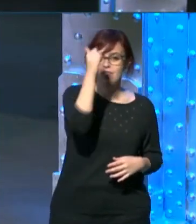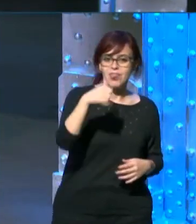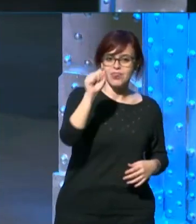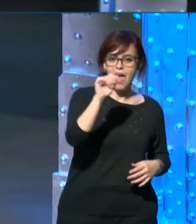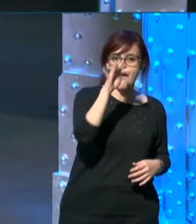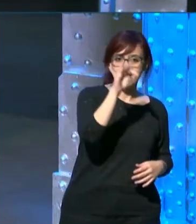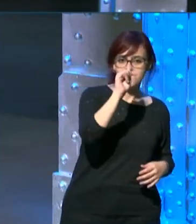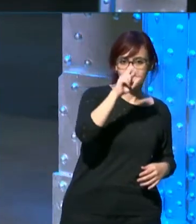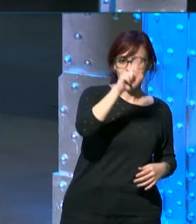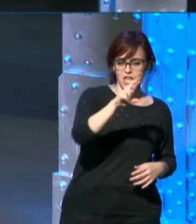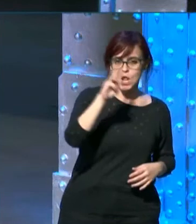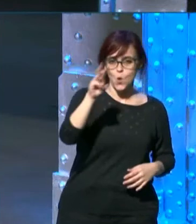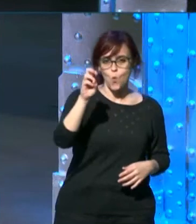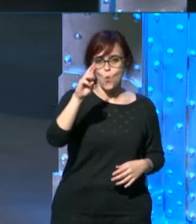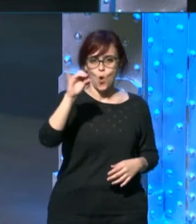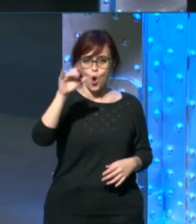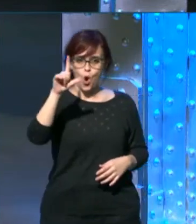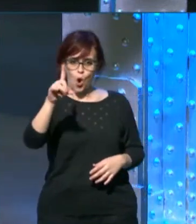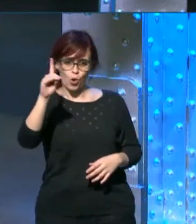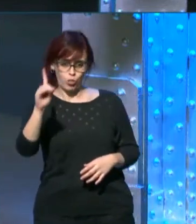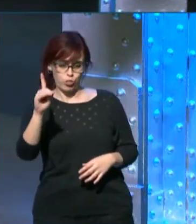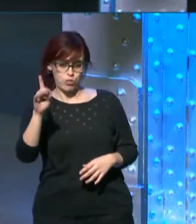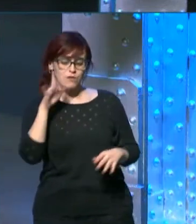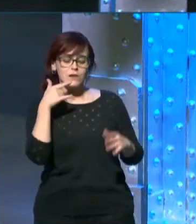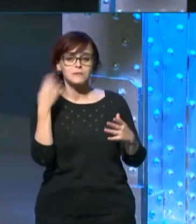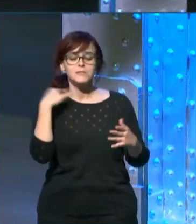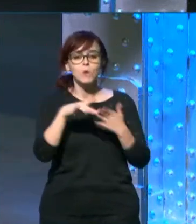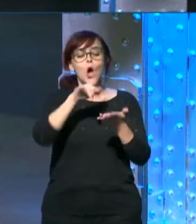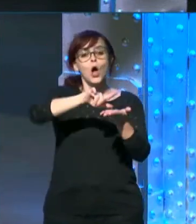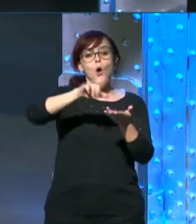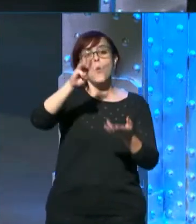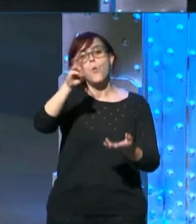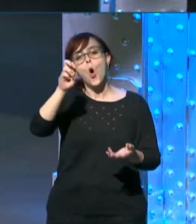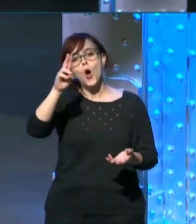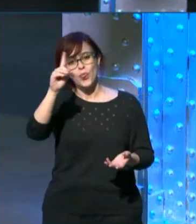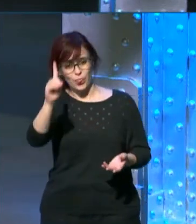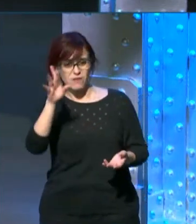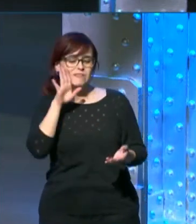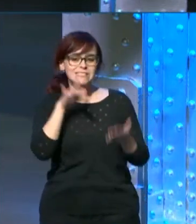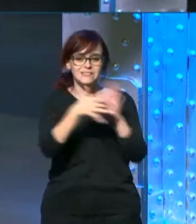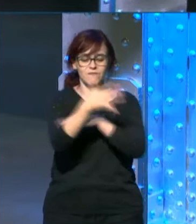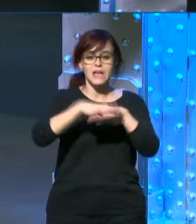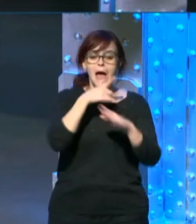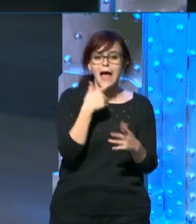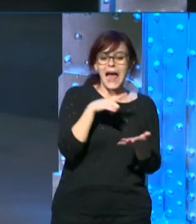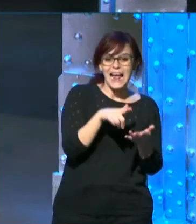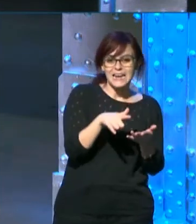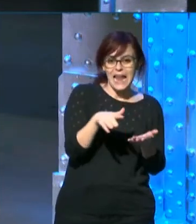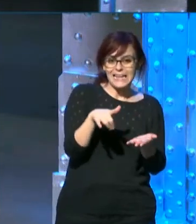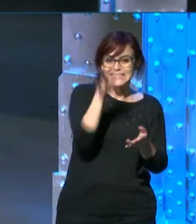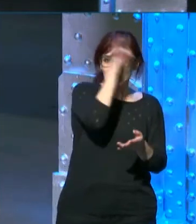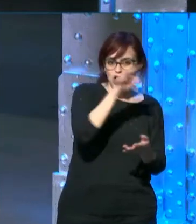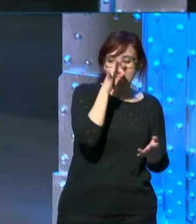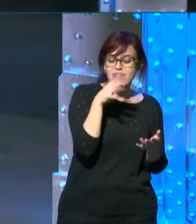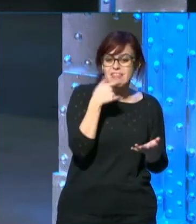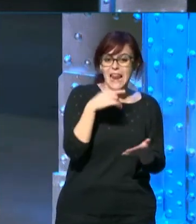Sapir-Whorf, de el relativismo o la relatividad lingüística. No tenía ni la menor idea de lo que significaba, ¿vale?